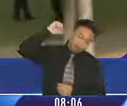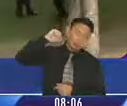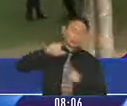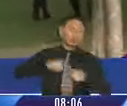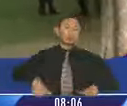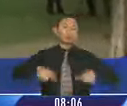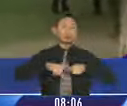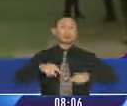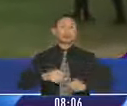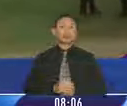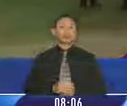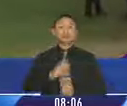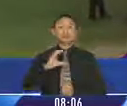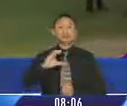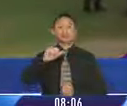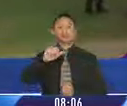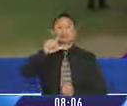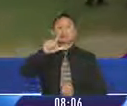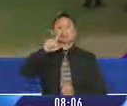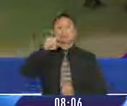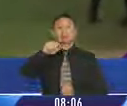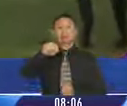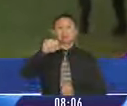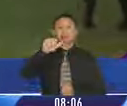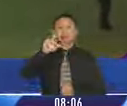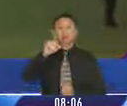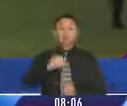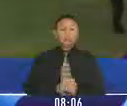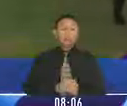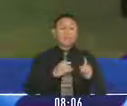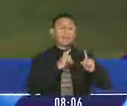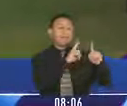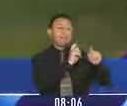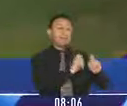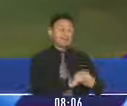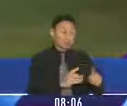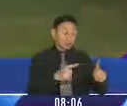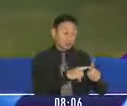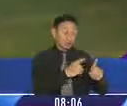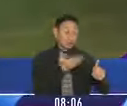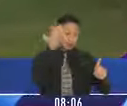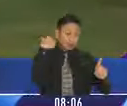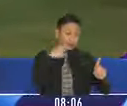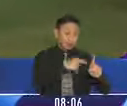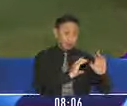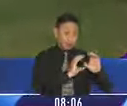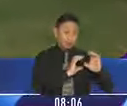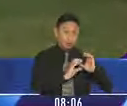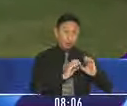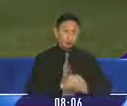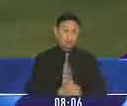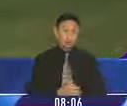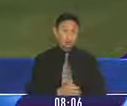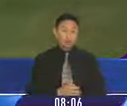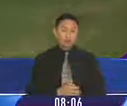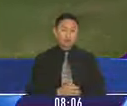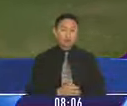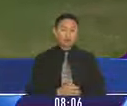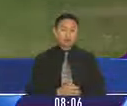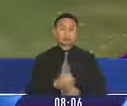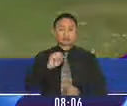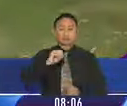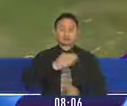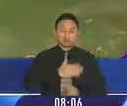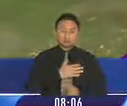sector del Parque del Calzado. Señora, usted me contaba que habló con el joven, previo a la fatal decisión. Sí, sí, yo